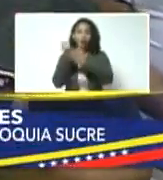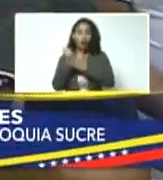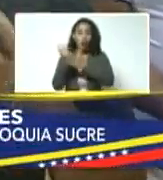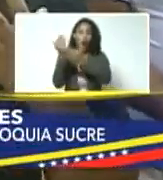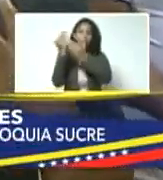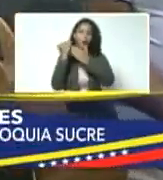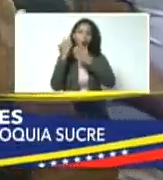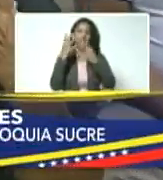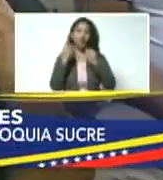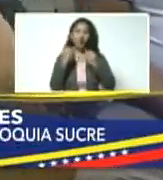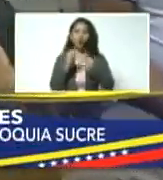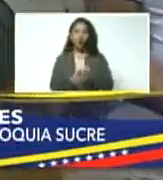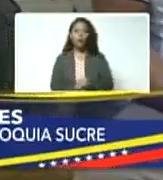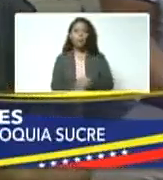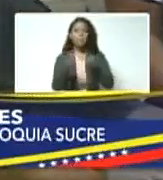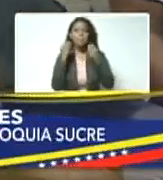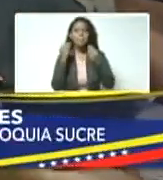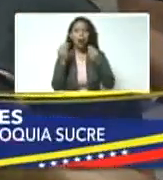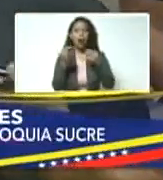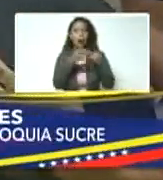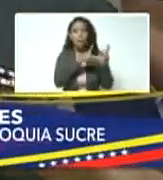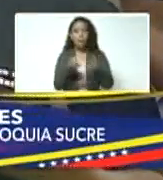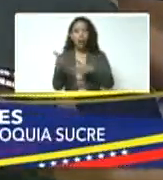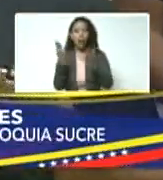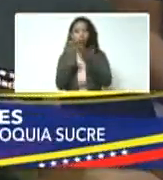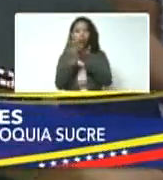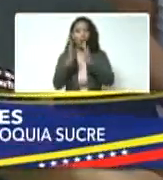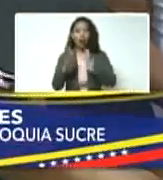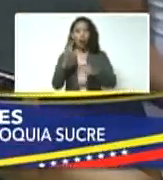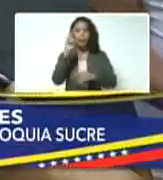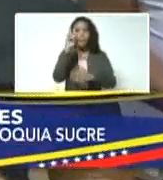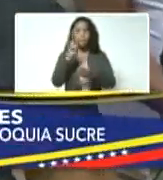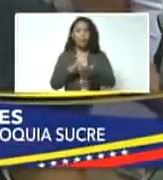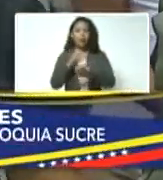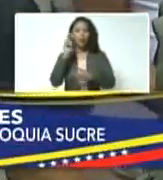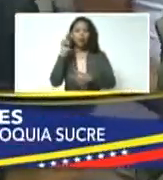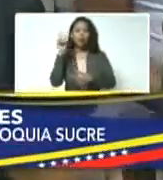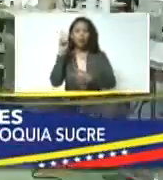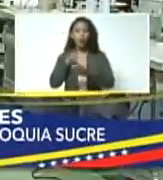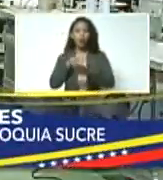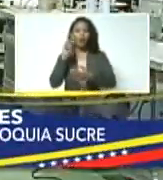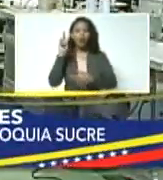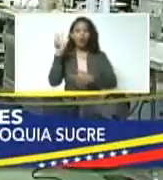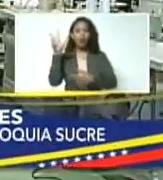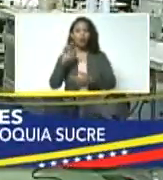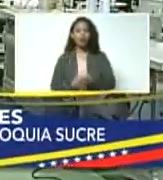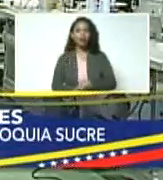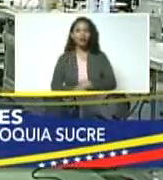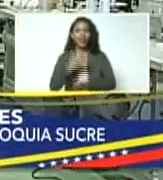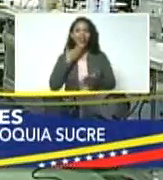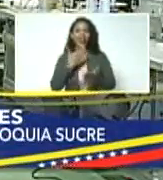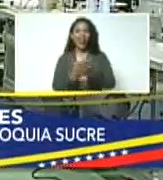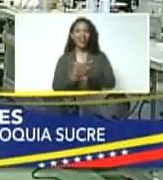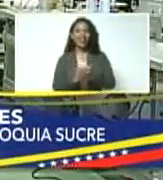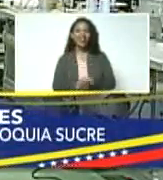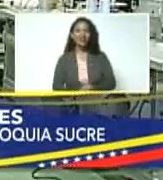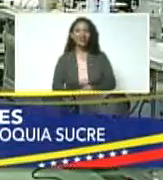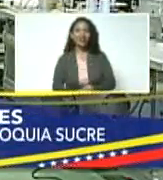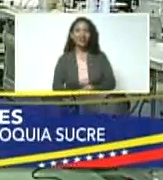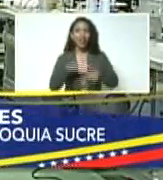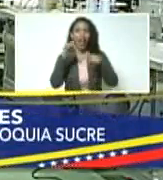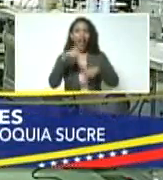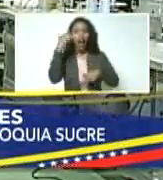han ayudado para el plan escolar 22-23. Gracias, Ignacia. Y aquí